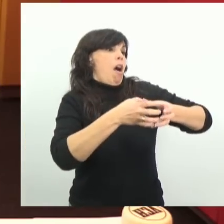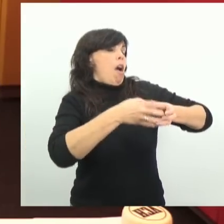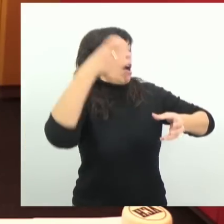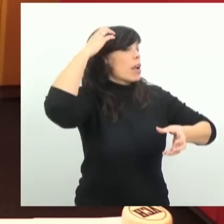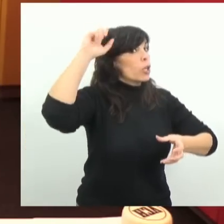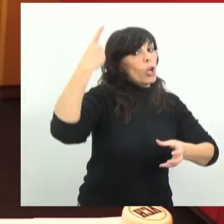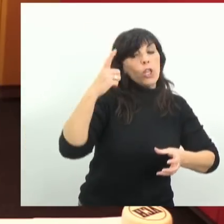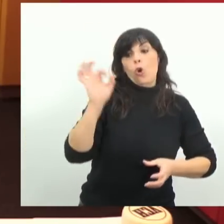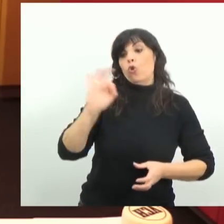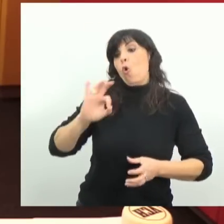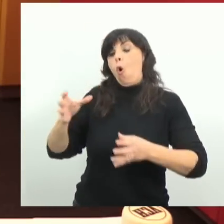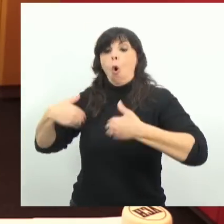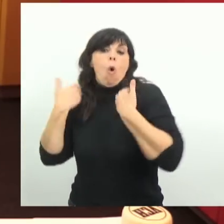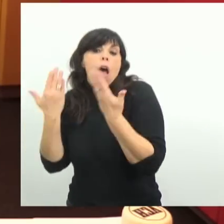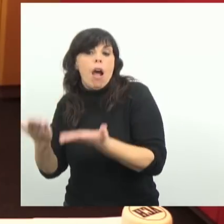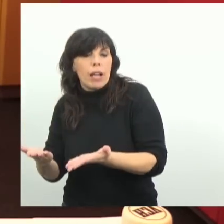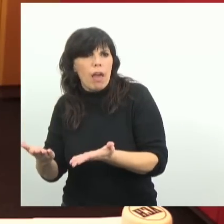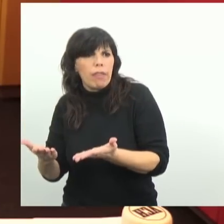siempre ha habido tribulación,